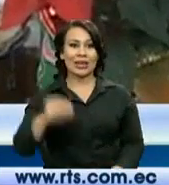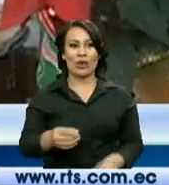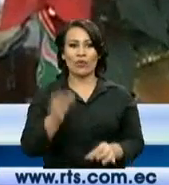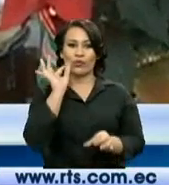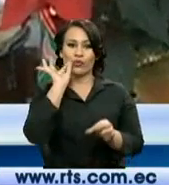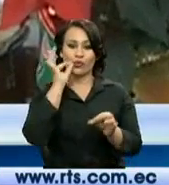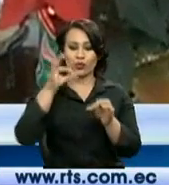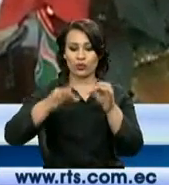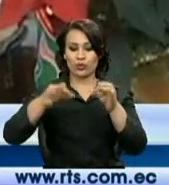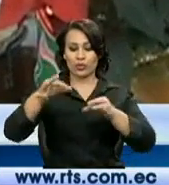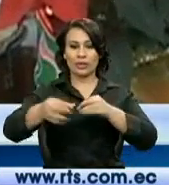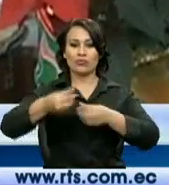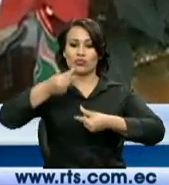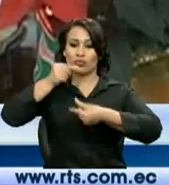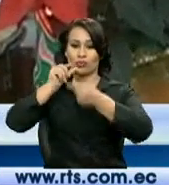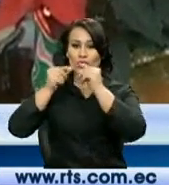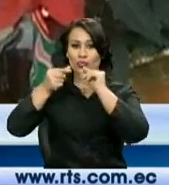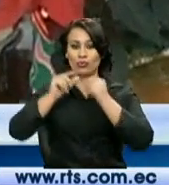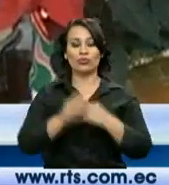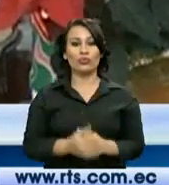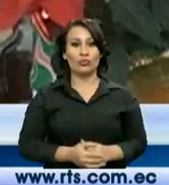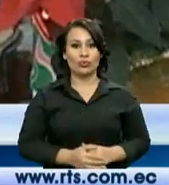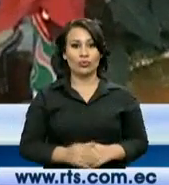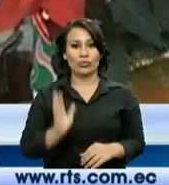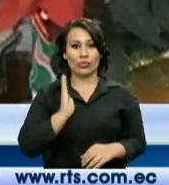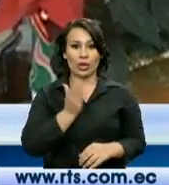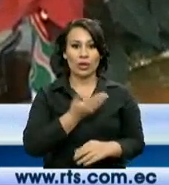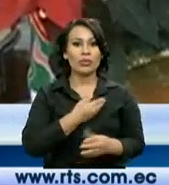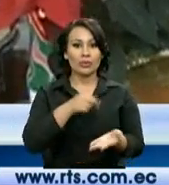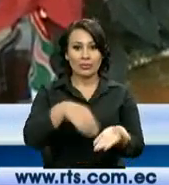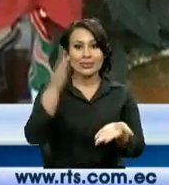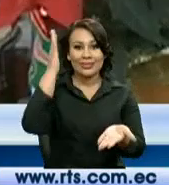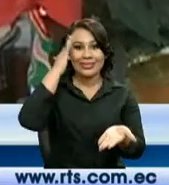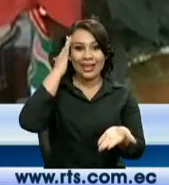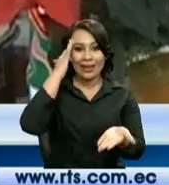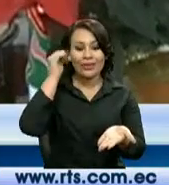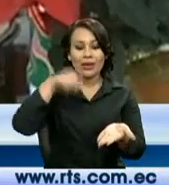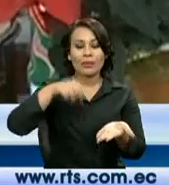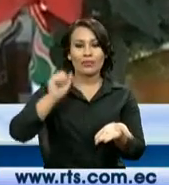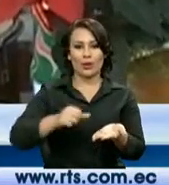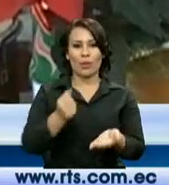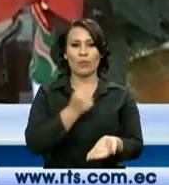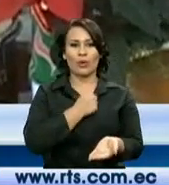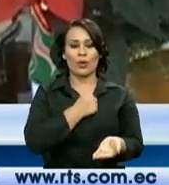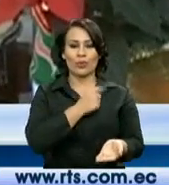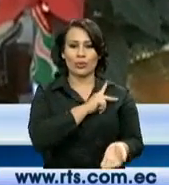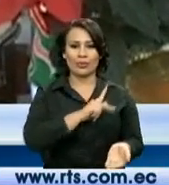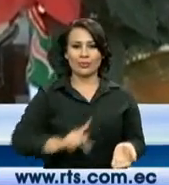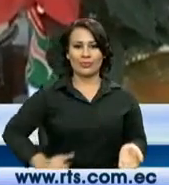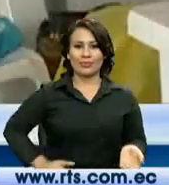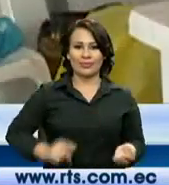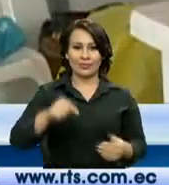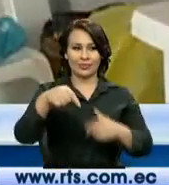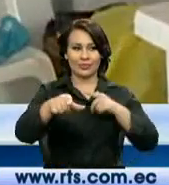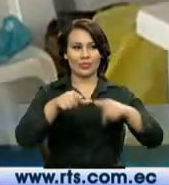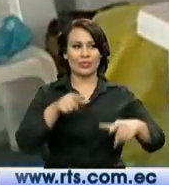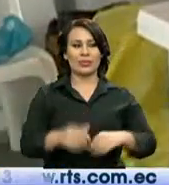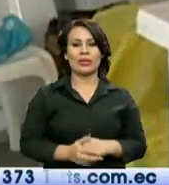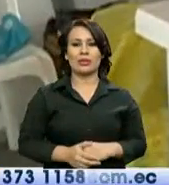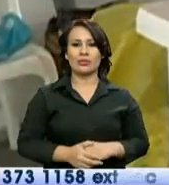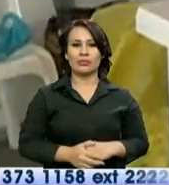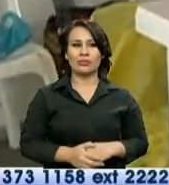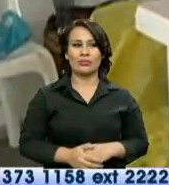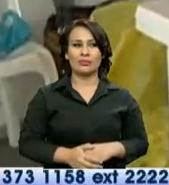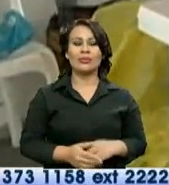frutillas, nueces, licor y nuestro casabe, que es algo autóctono de nuestra región. También hubo teatro